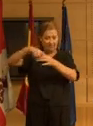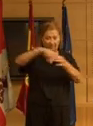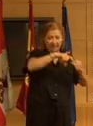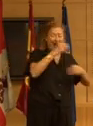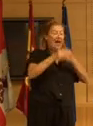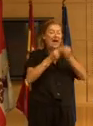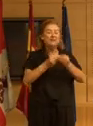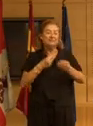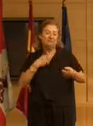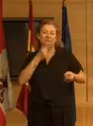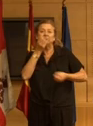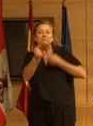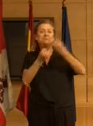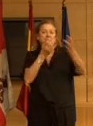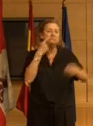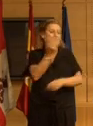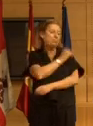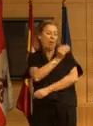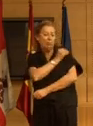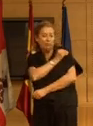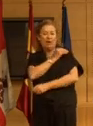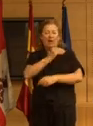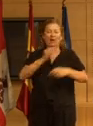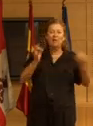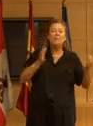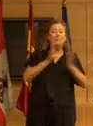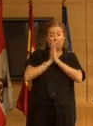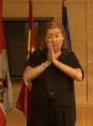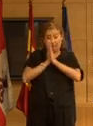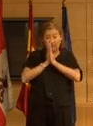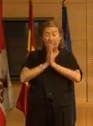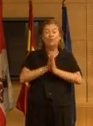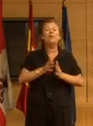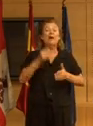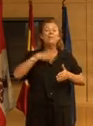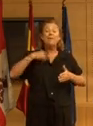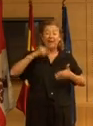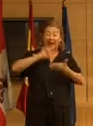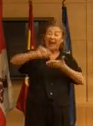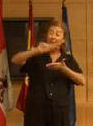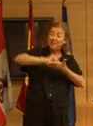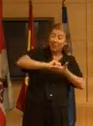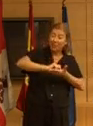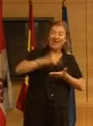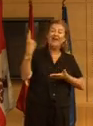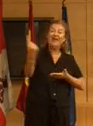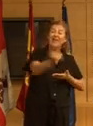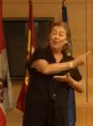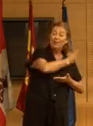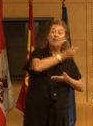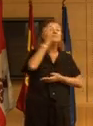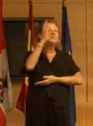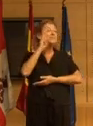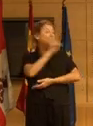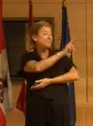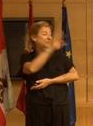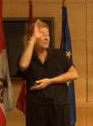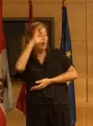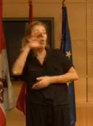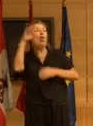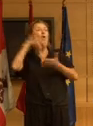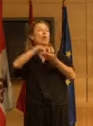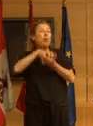hagáis comentarios, que hagáis preguntas. O sea que, por favor, coged papel y lápiz, y las charlas que vayáis oyendo, dudas